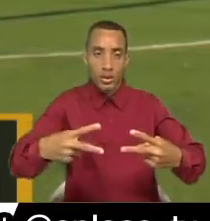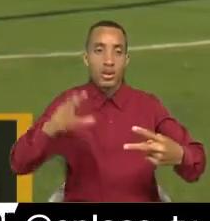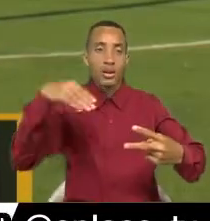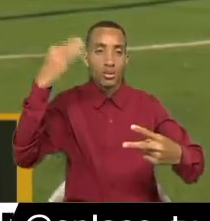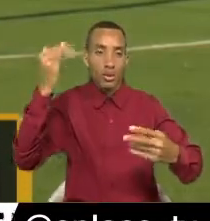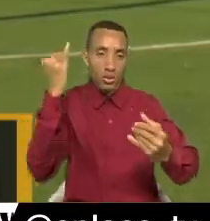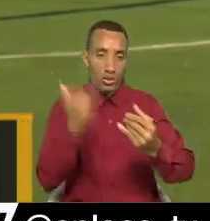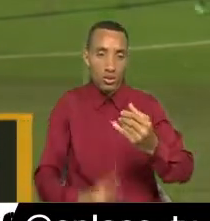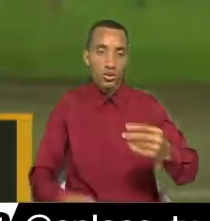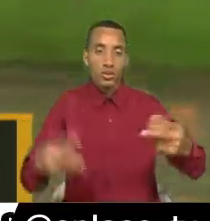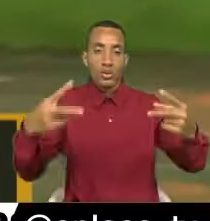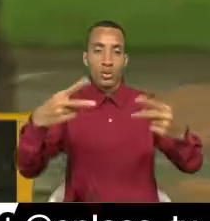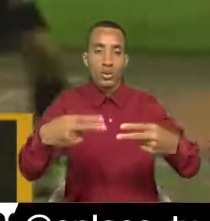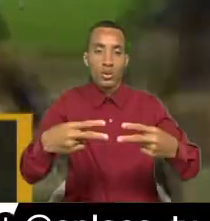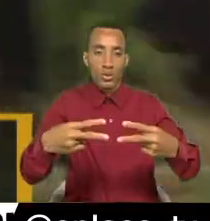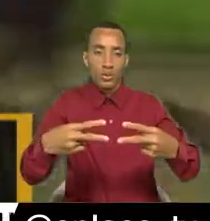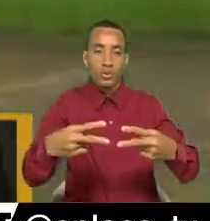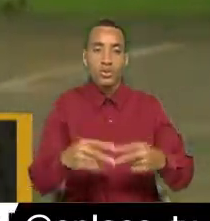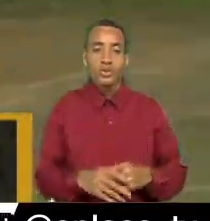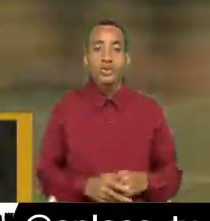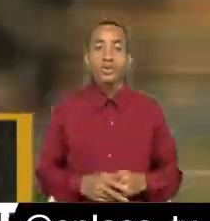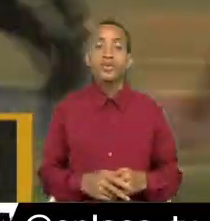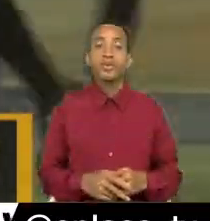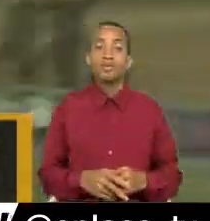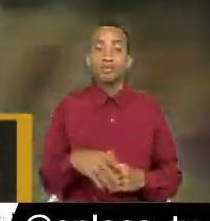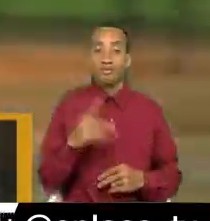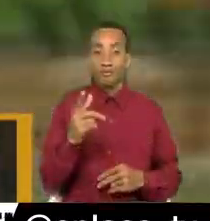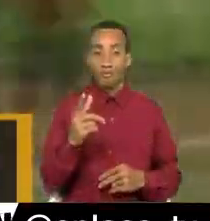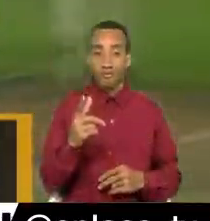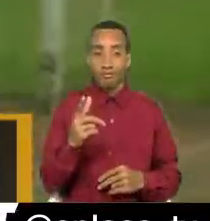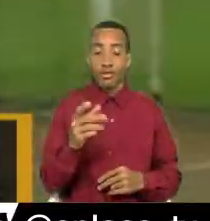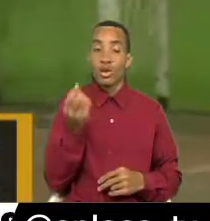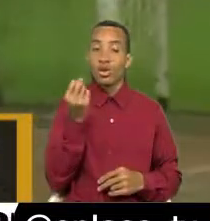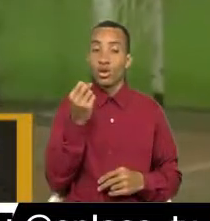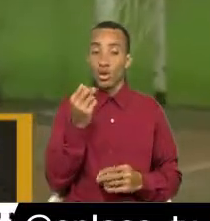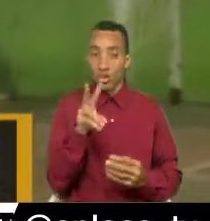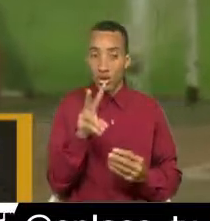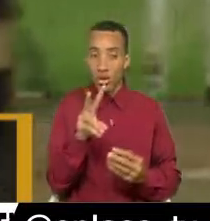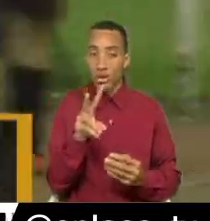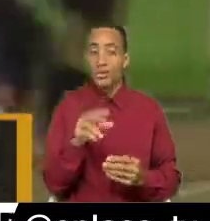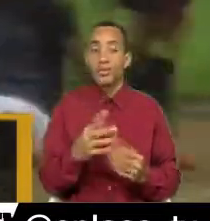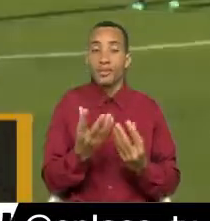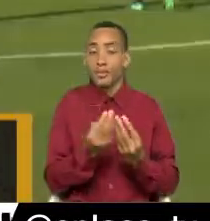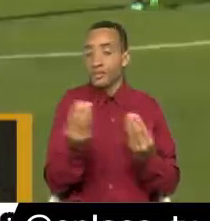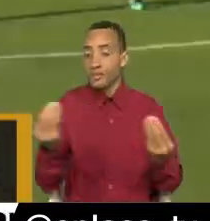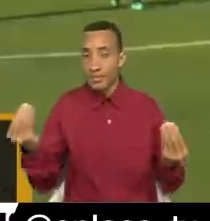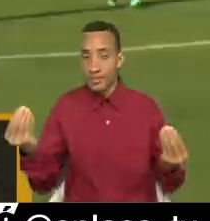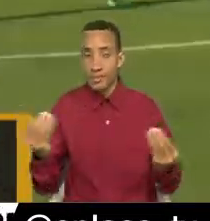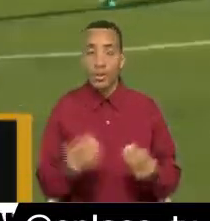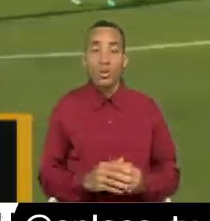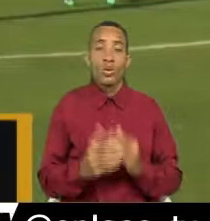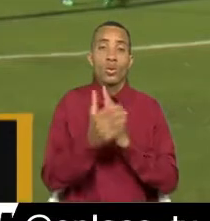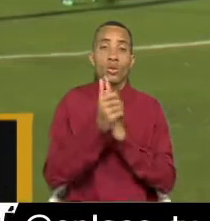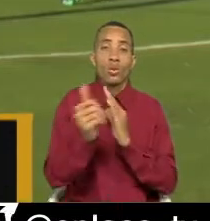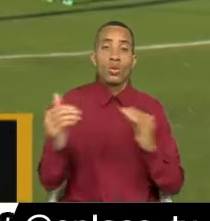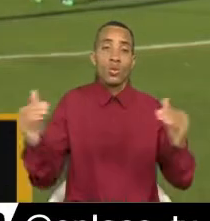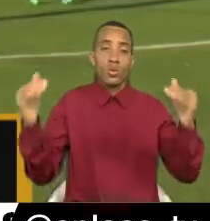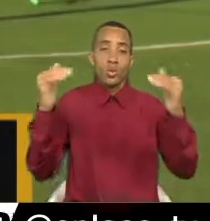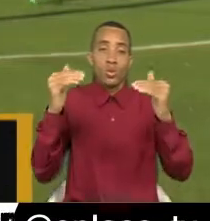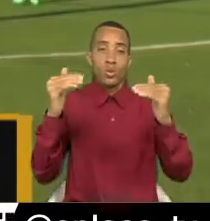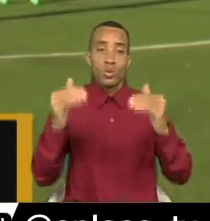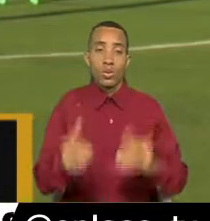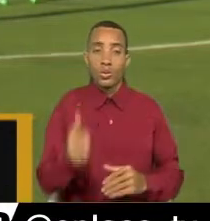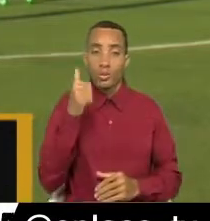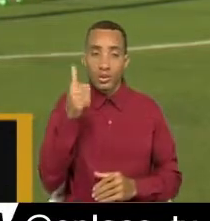estado de las semifinales. Este torneo en el que participan más de 12 equipos ha contado con un excelente nivel competitivo. En microfútbol participaron alrededor